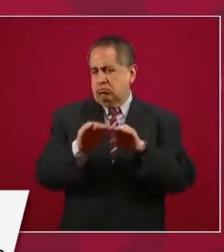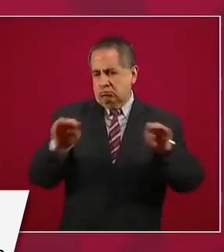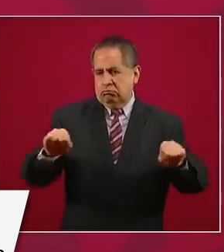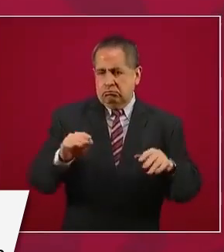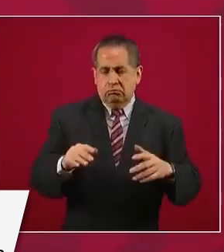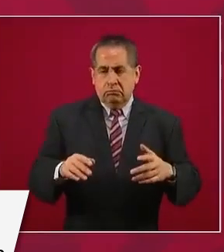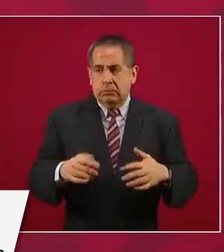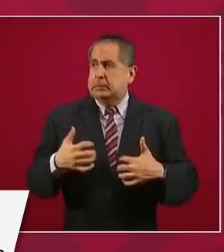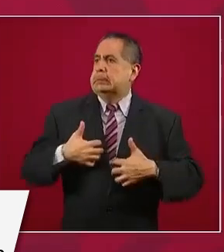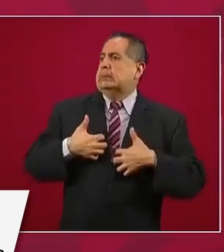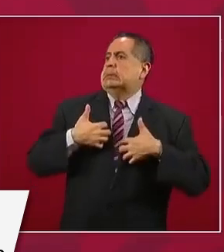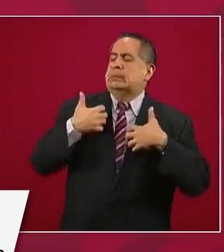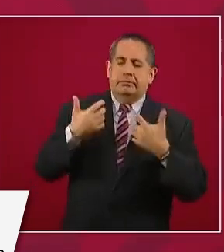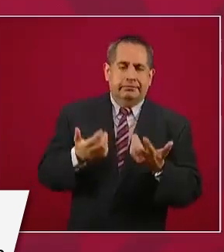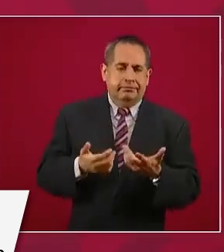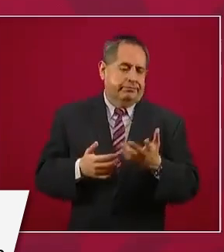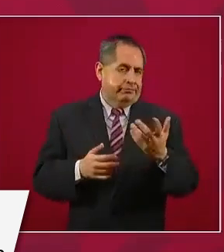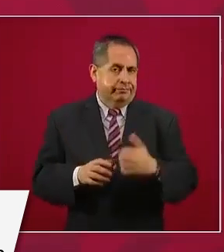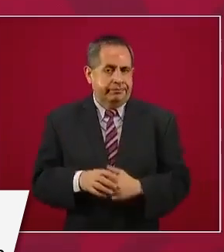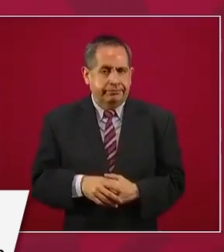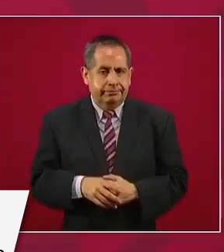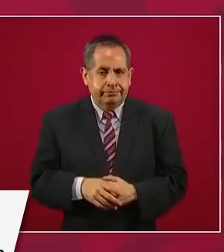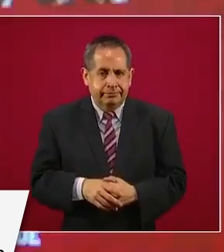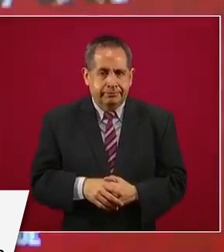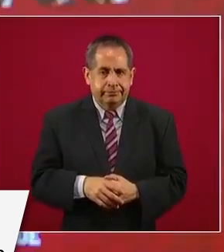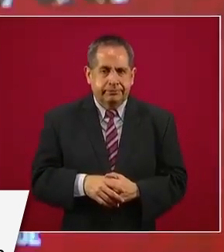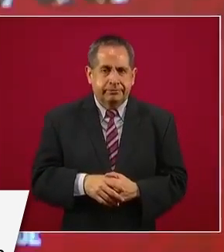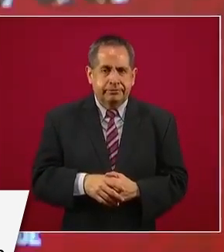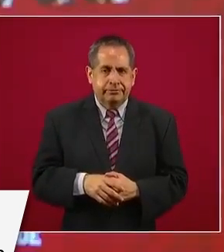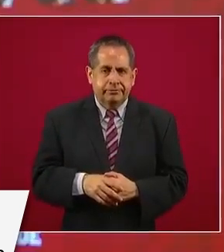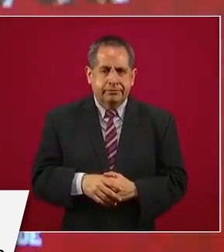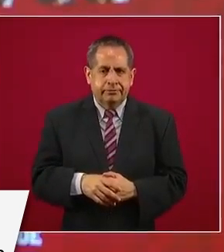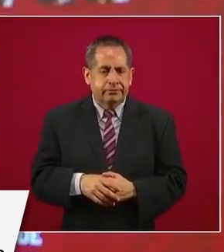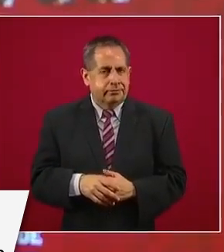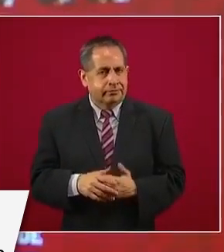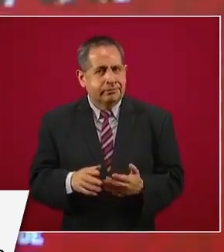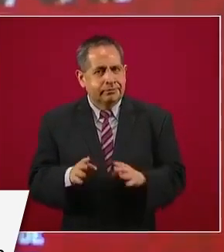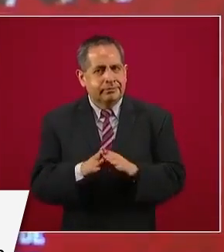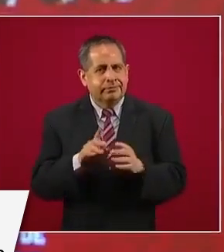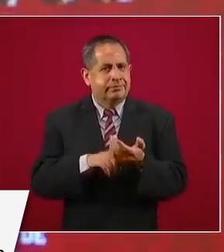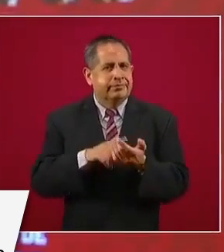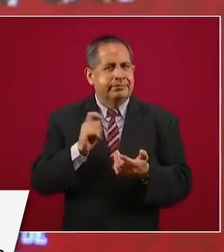Dicen que lo que no suena lógico